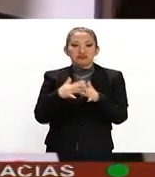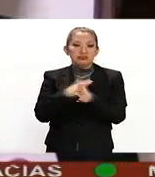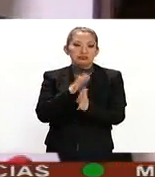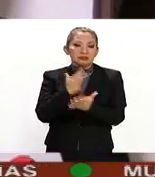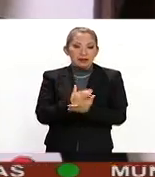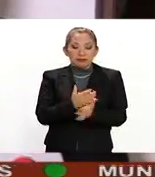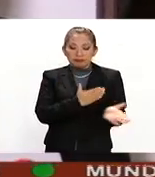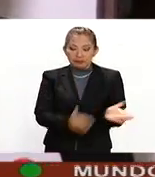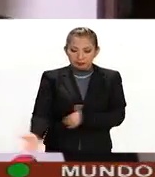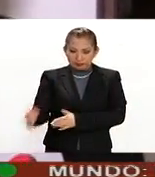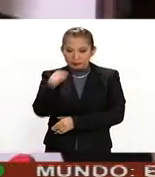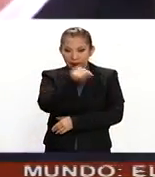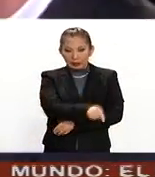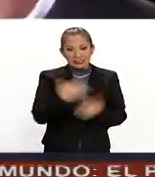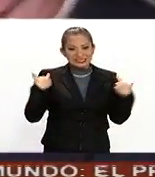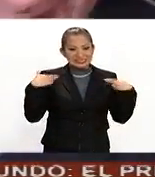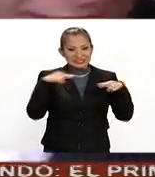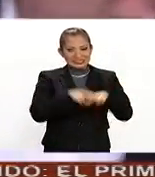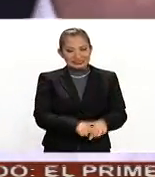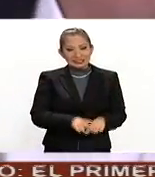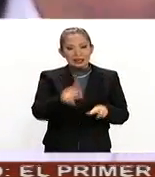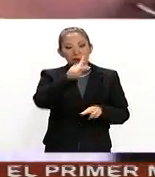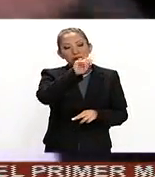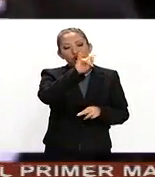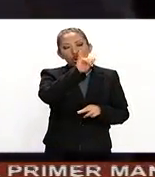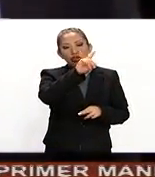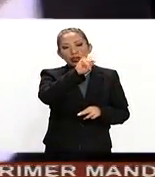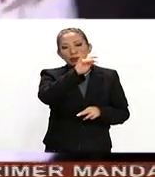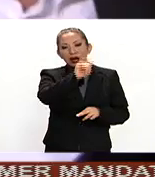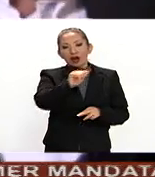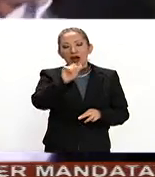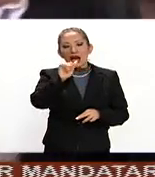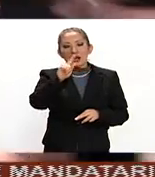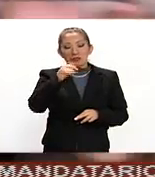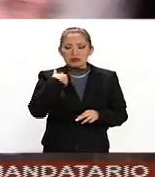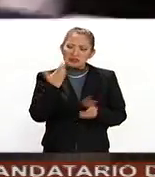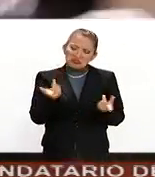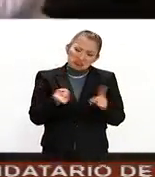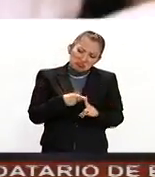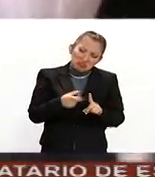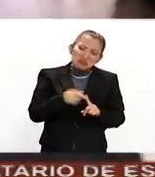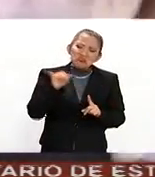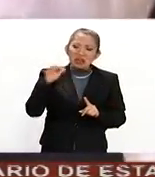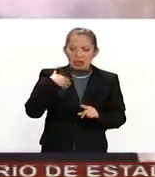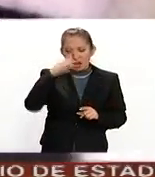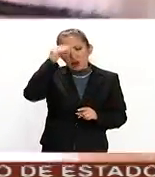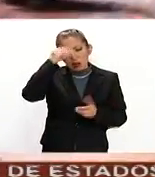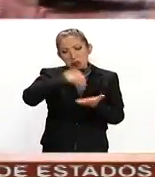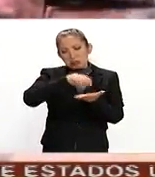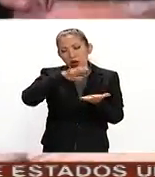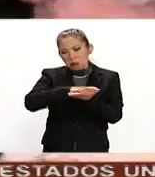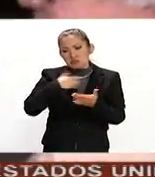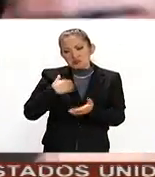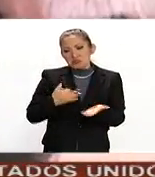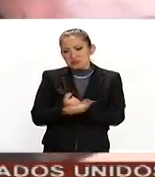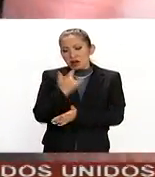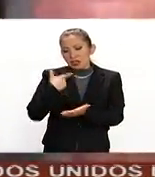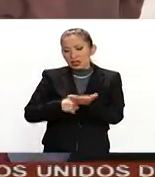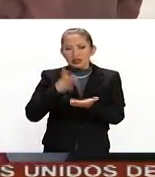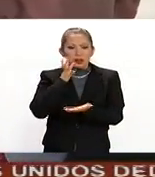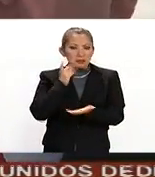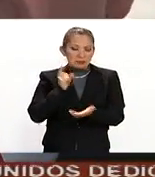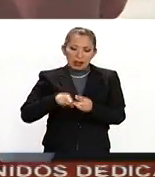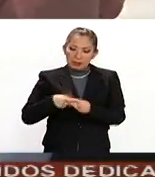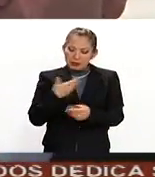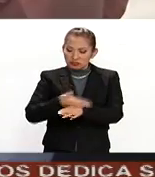guerra. Por su lado, el representante del Polo Democrático, Alirio Uribe, se mostró optimista de que se refrende el acuerdo en el legislativo para